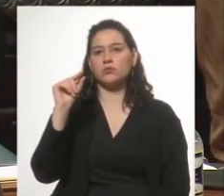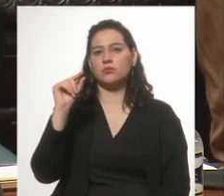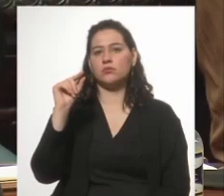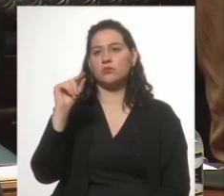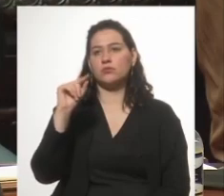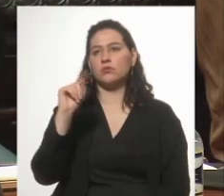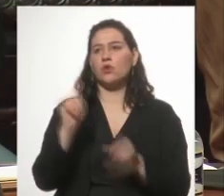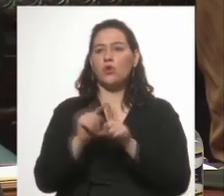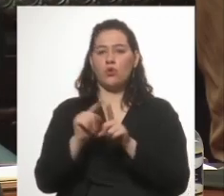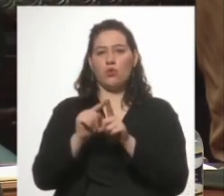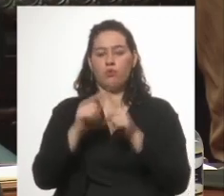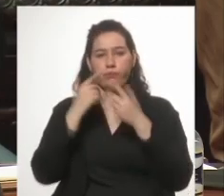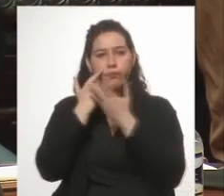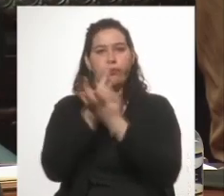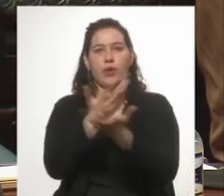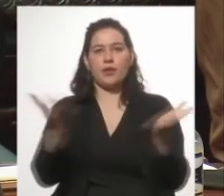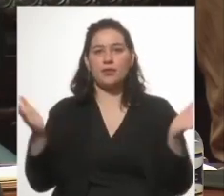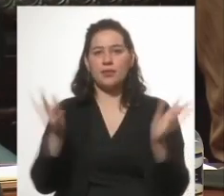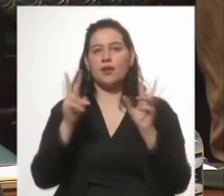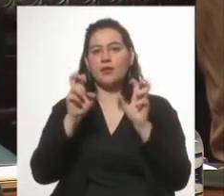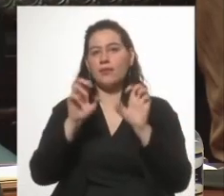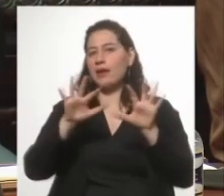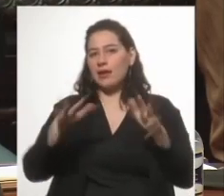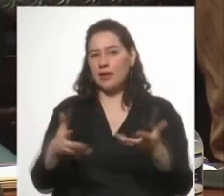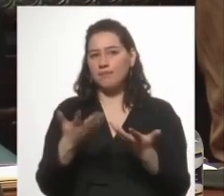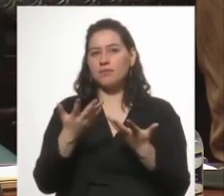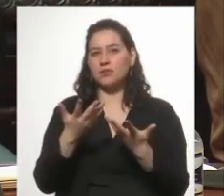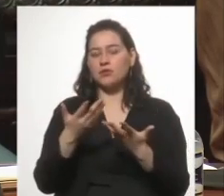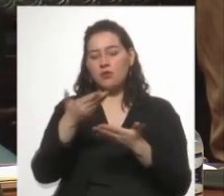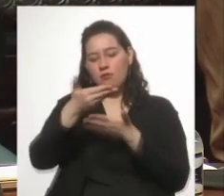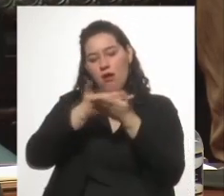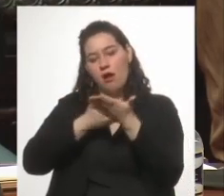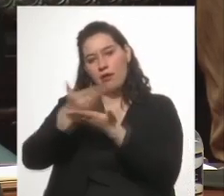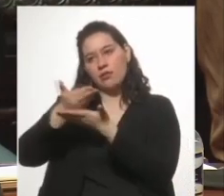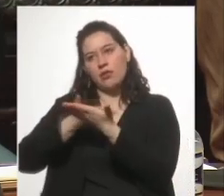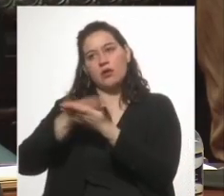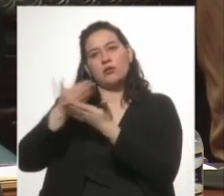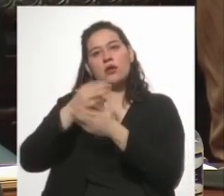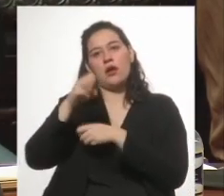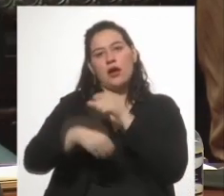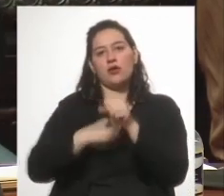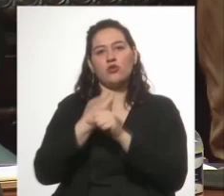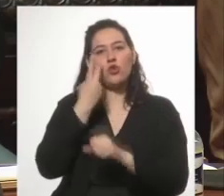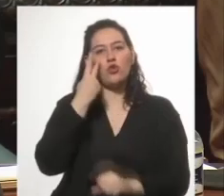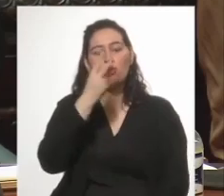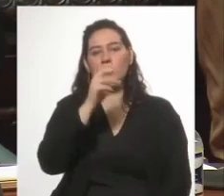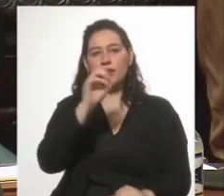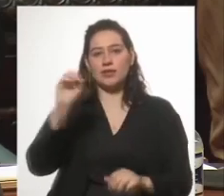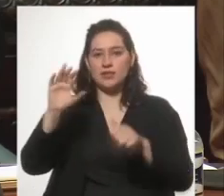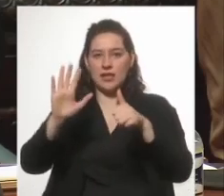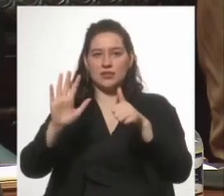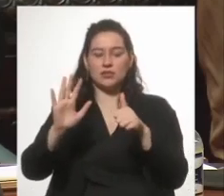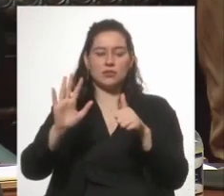toma de estado público de lo ocurrido con actas del año